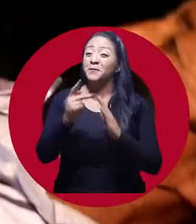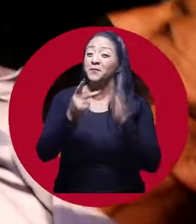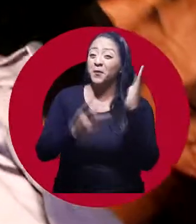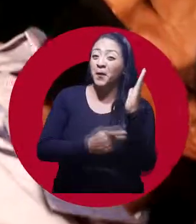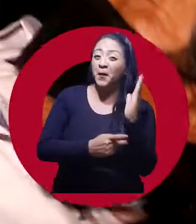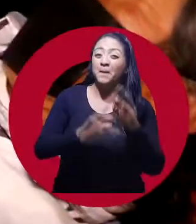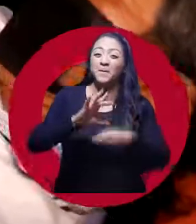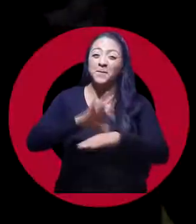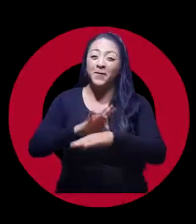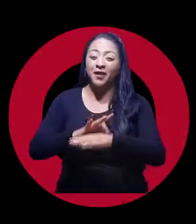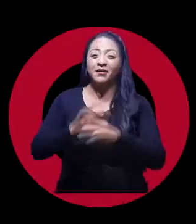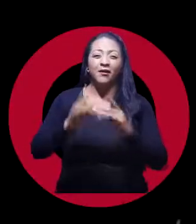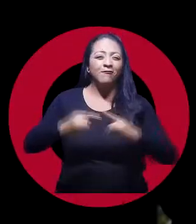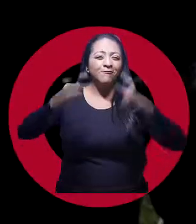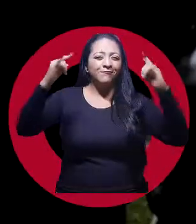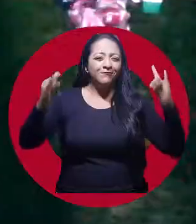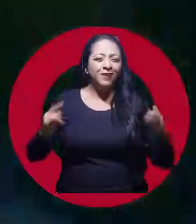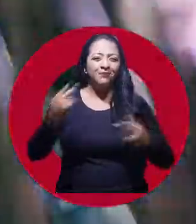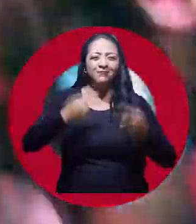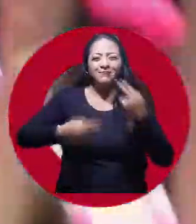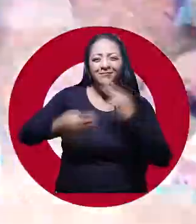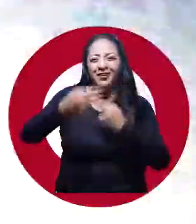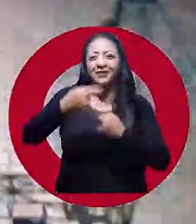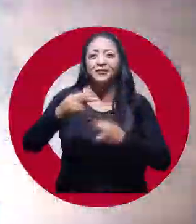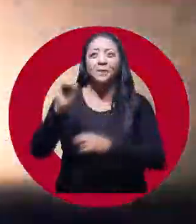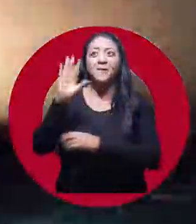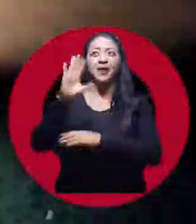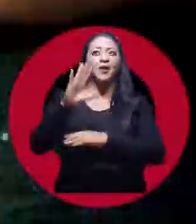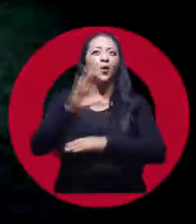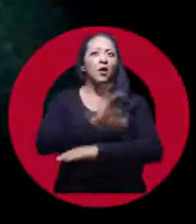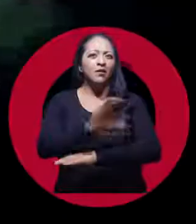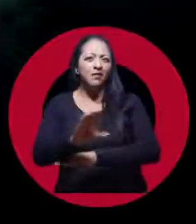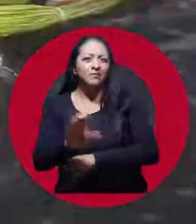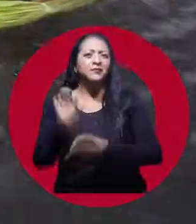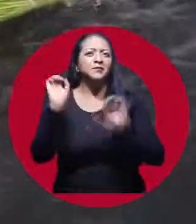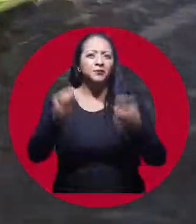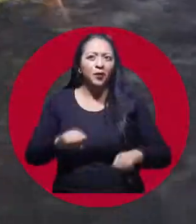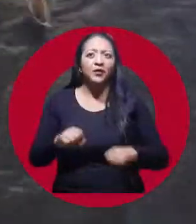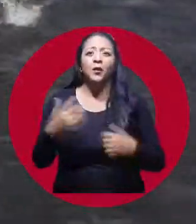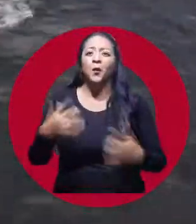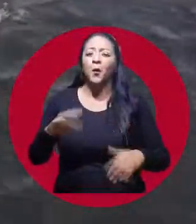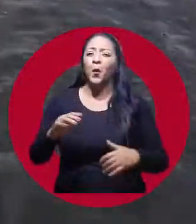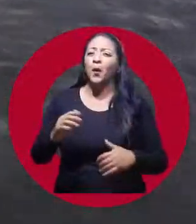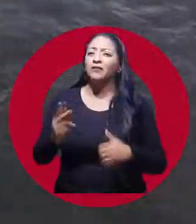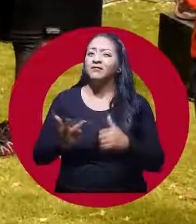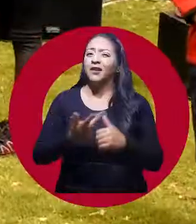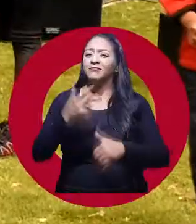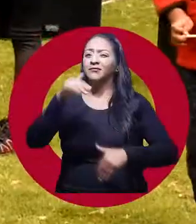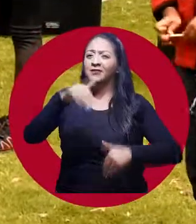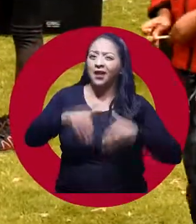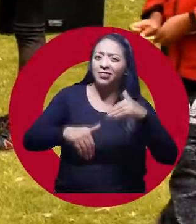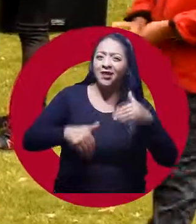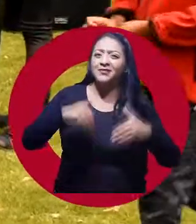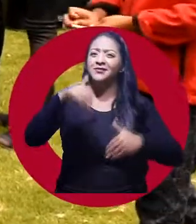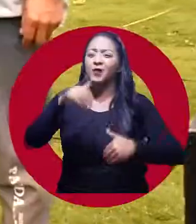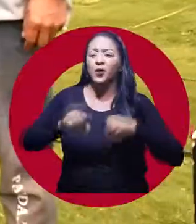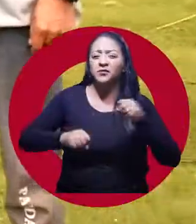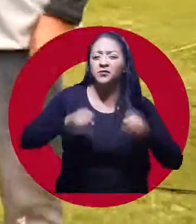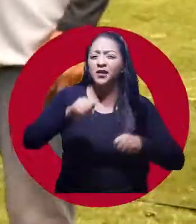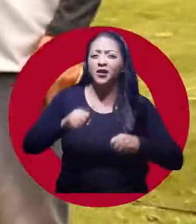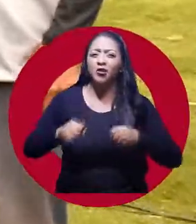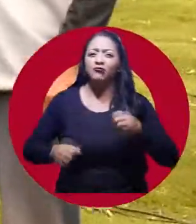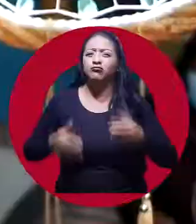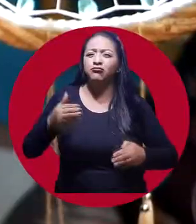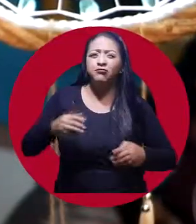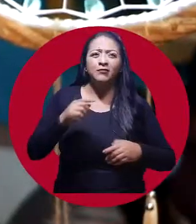realizaron jornadas médicas, ferias de emprendimientos y cine camping. Además, se realizó con éxito la primera edición del triatlón Aventura